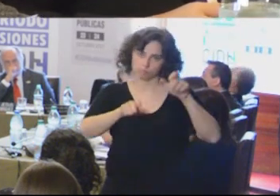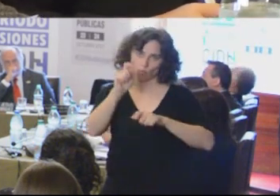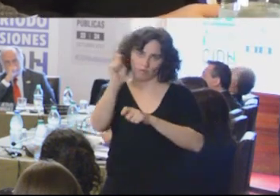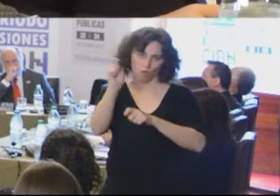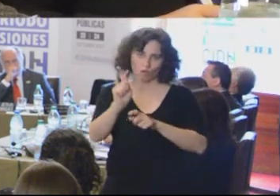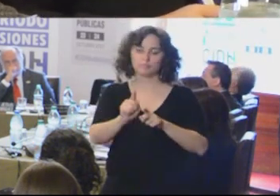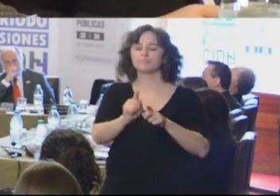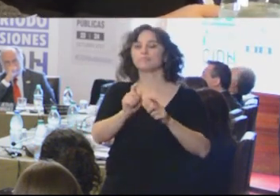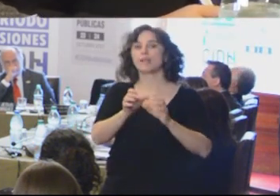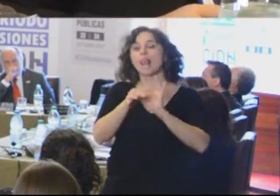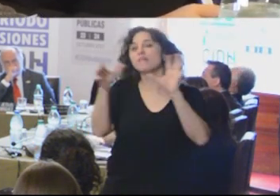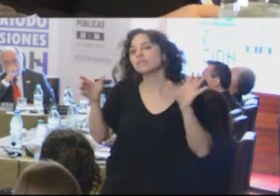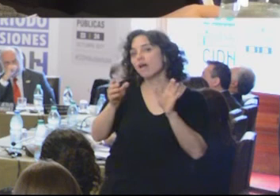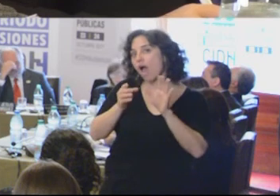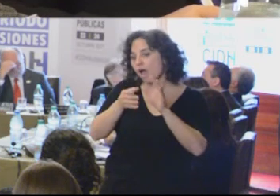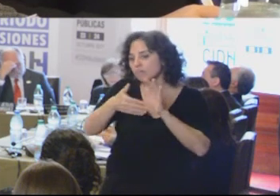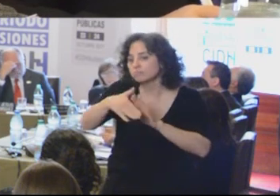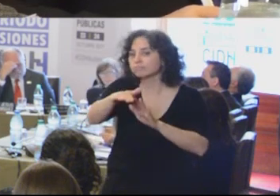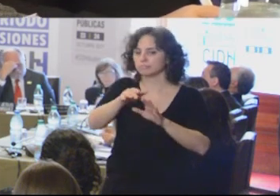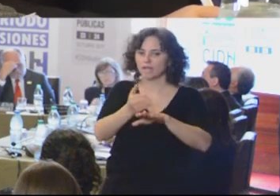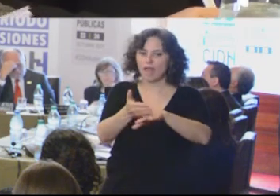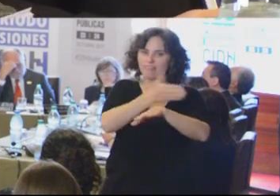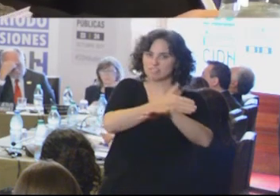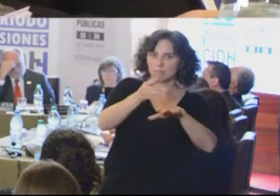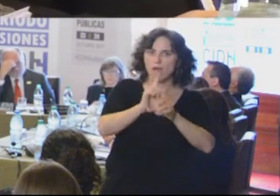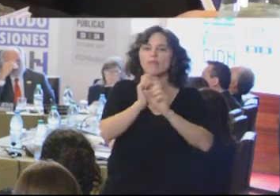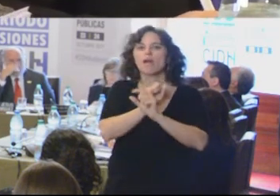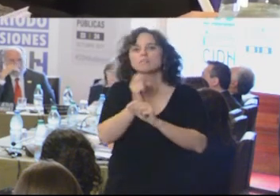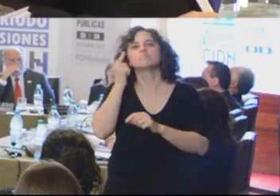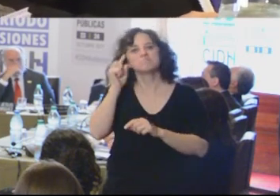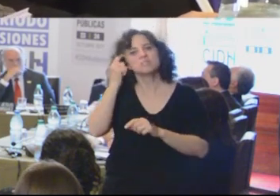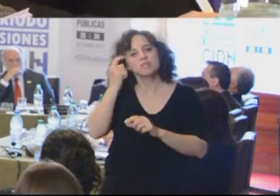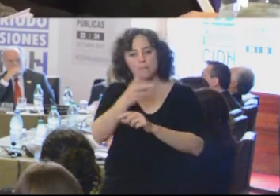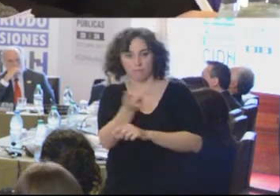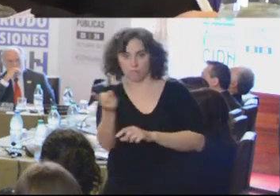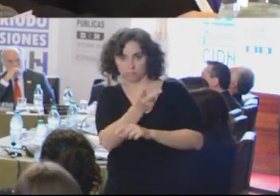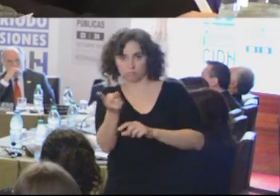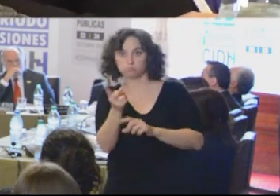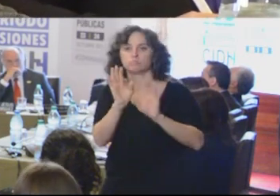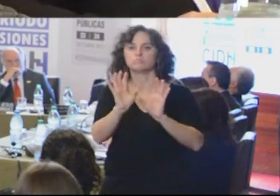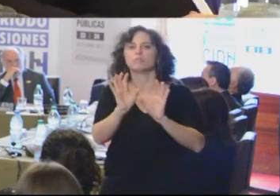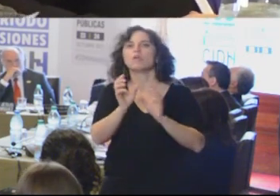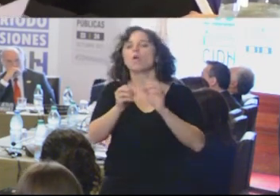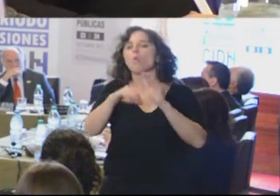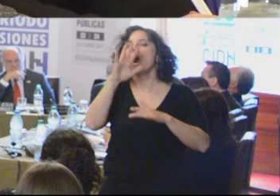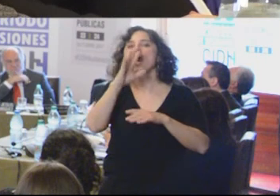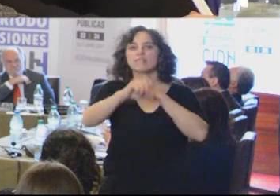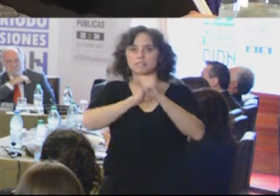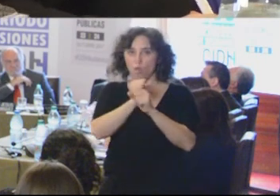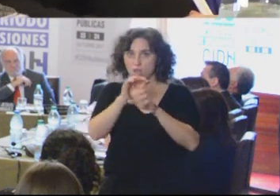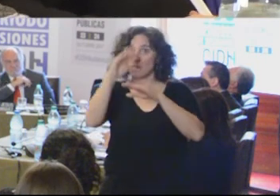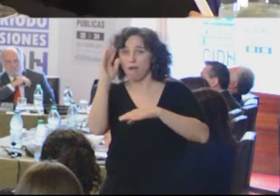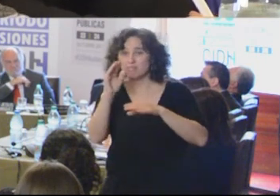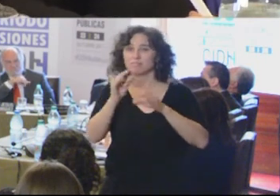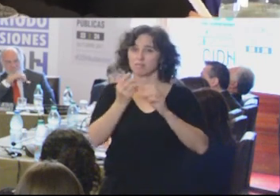condicionada transitoria y anticipada está contemplada para ambos cuando cumplan más de cinco años privados de la